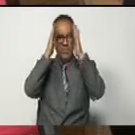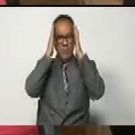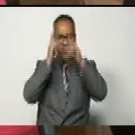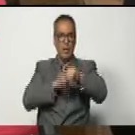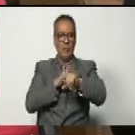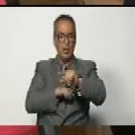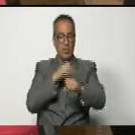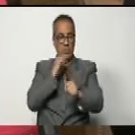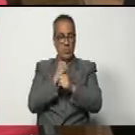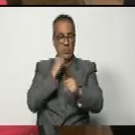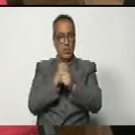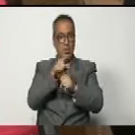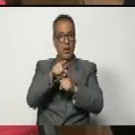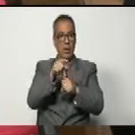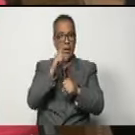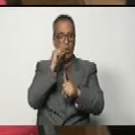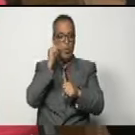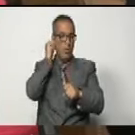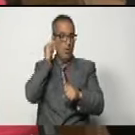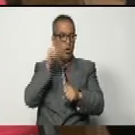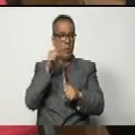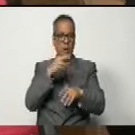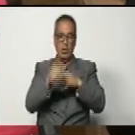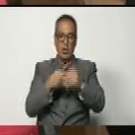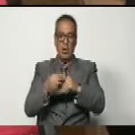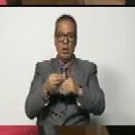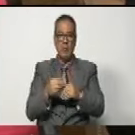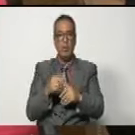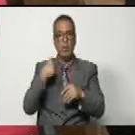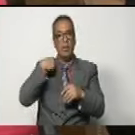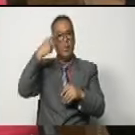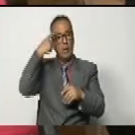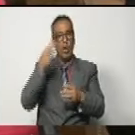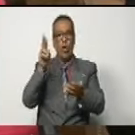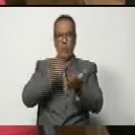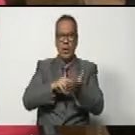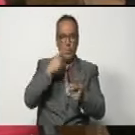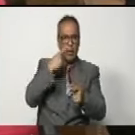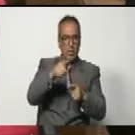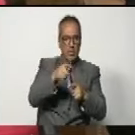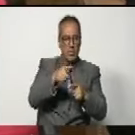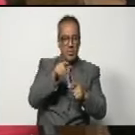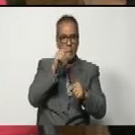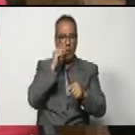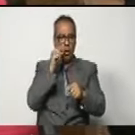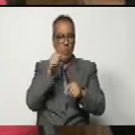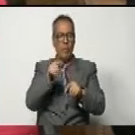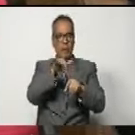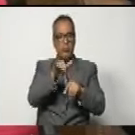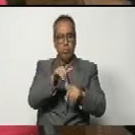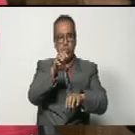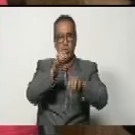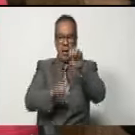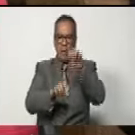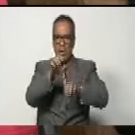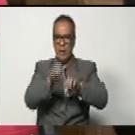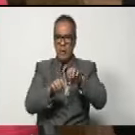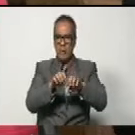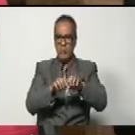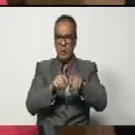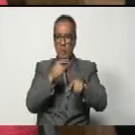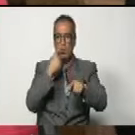horario laboral de la infractora o infractor. En caso de reincidencia, el transgresor será sometido a acciones